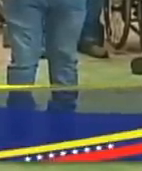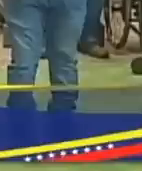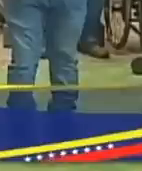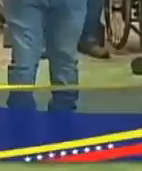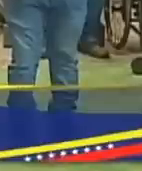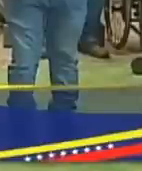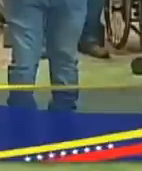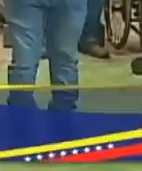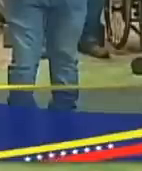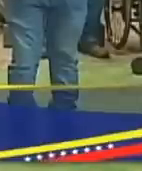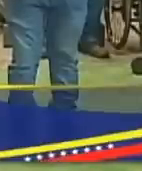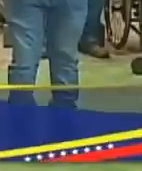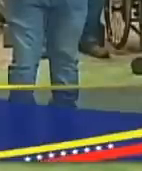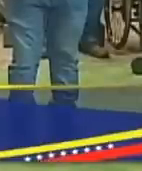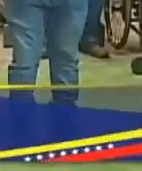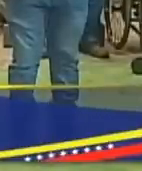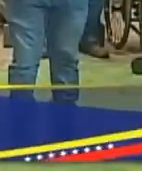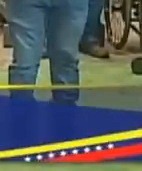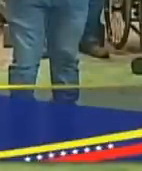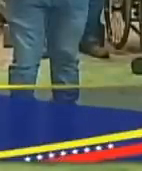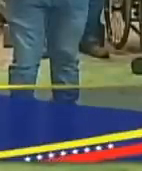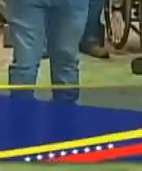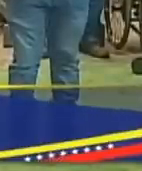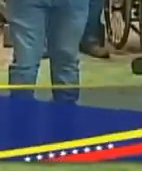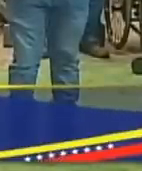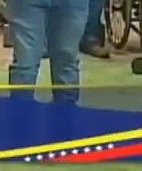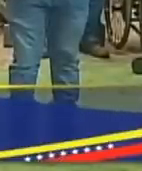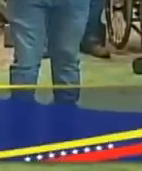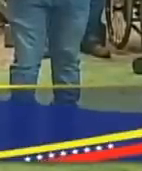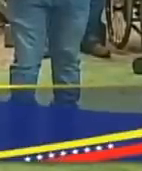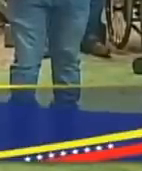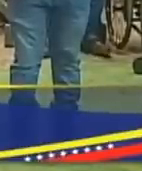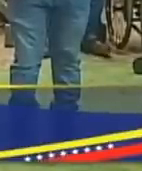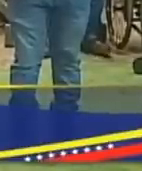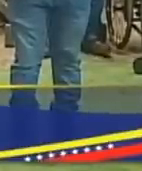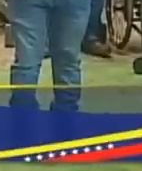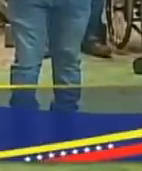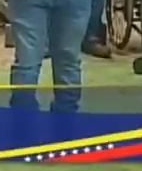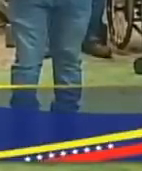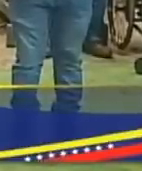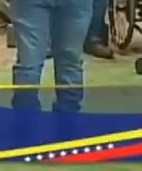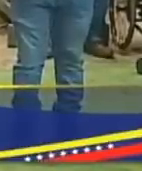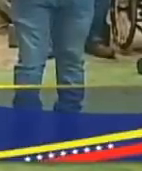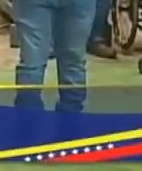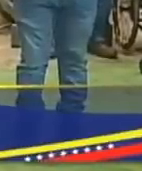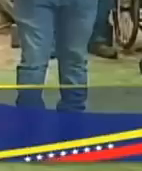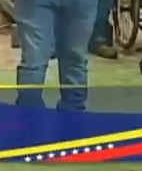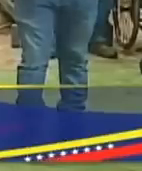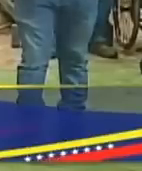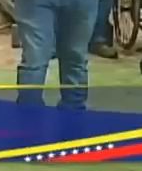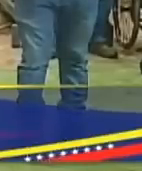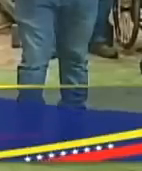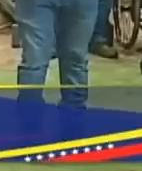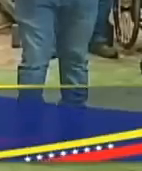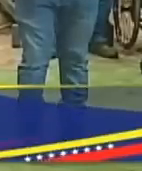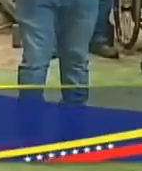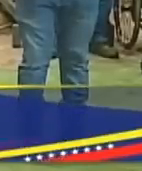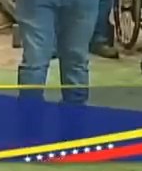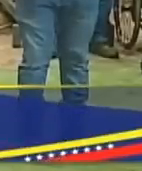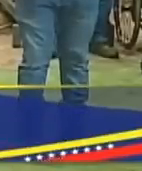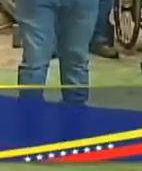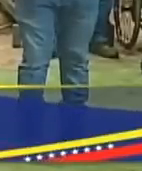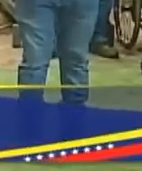hay que recalcar, presidente, una planta que del 2018 se encontraba paralizada y fuimos nosotros los